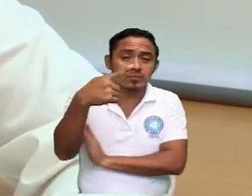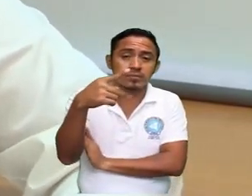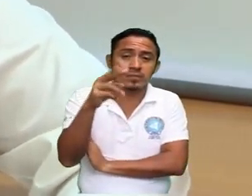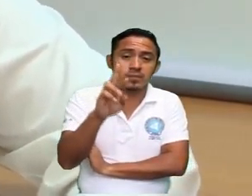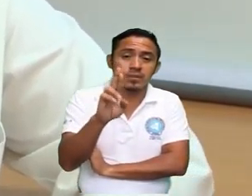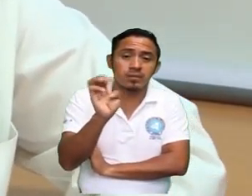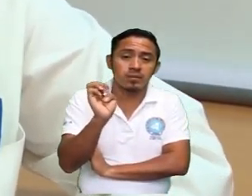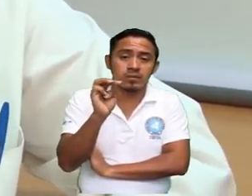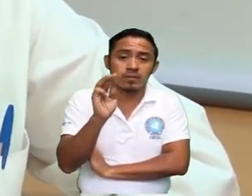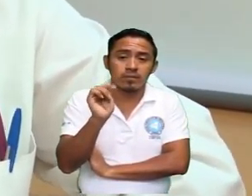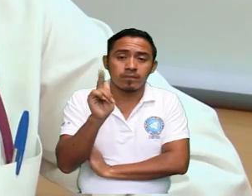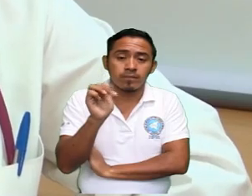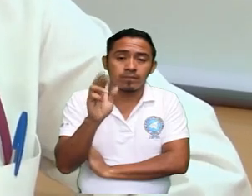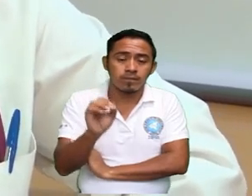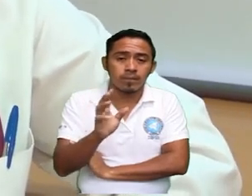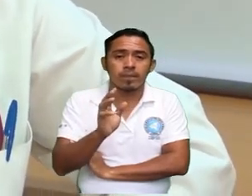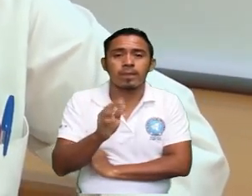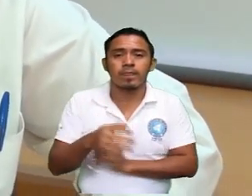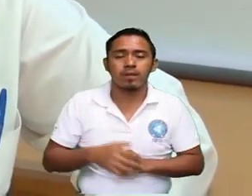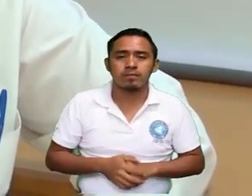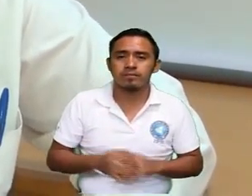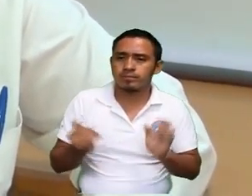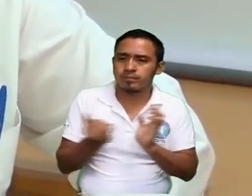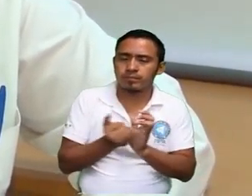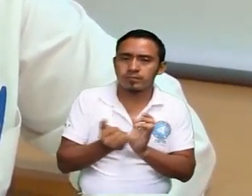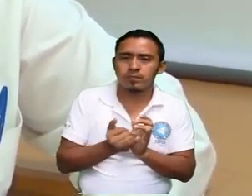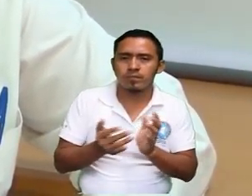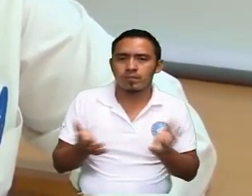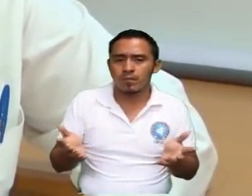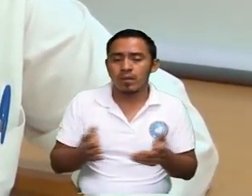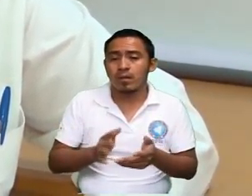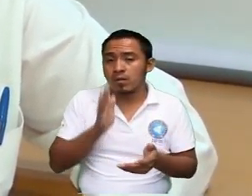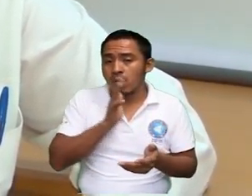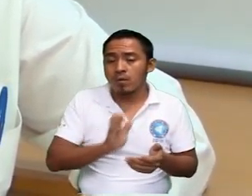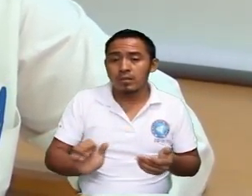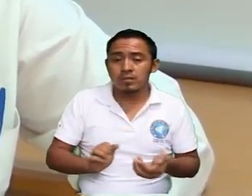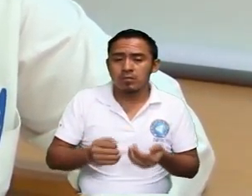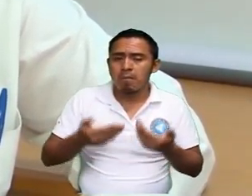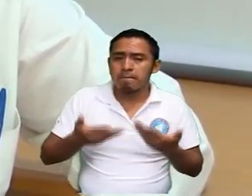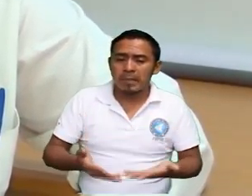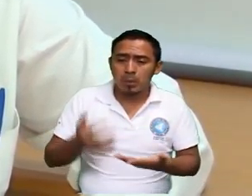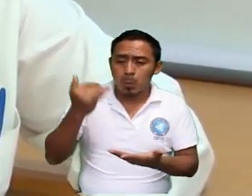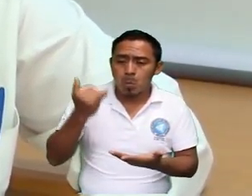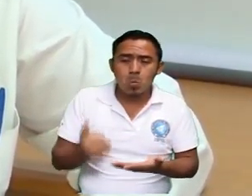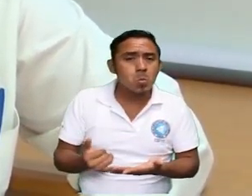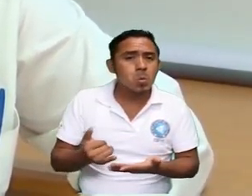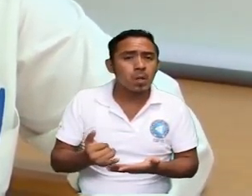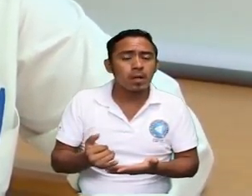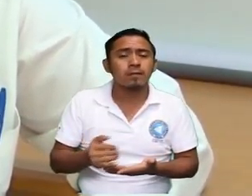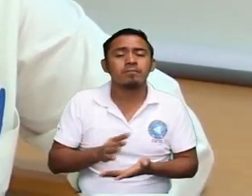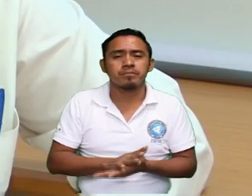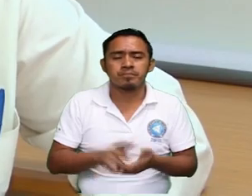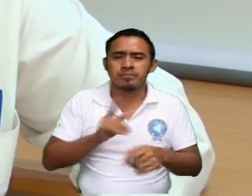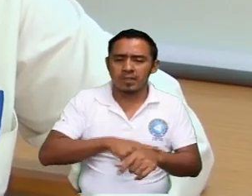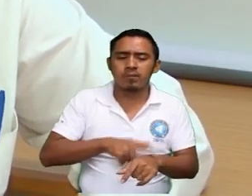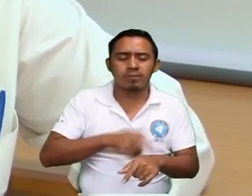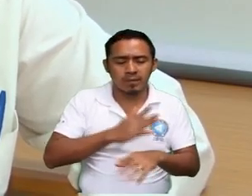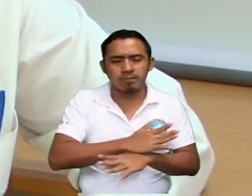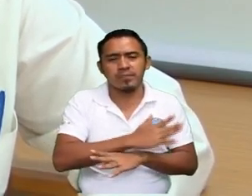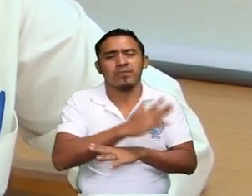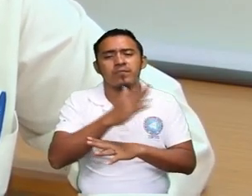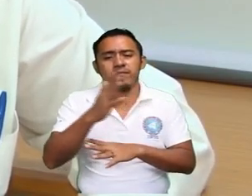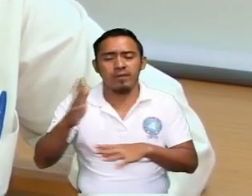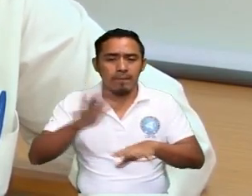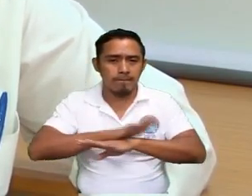hay prematuros y hay niños, también el beneficio es para los niños que nacen con bajo peso. Hay niños que son a término, tuvieron su edad